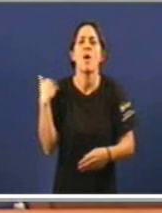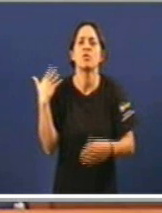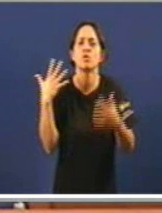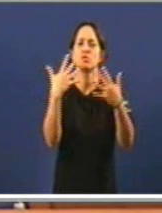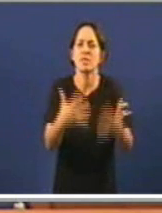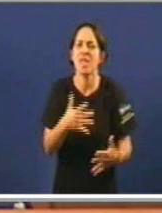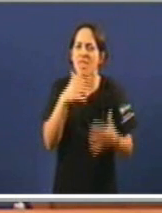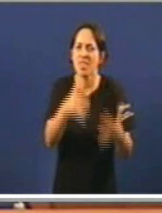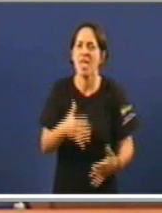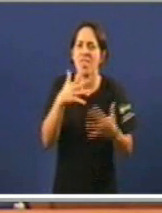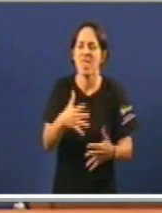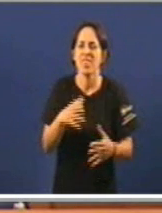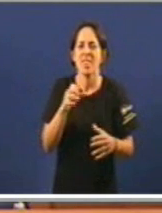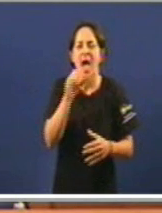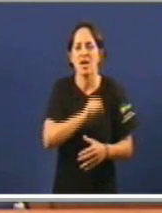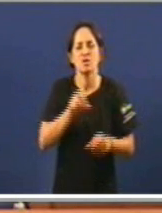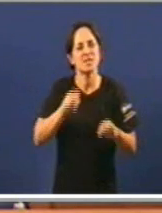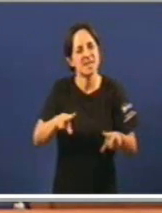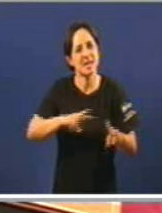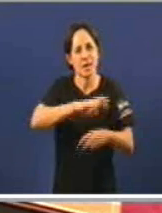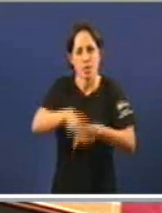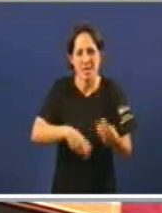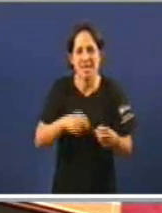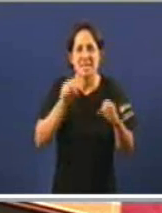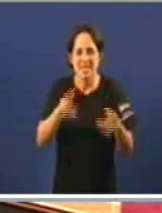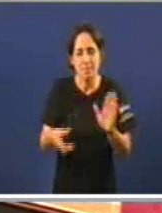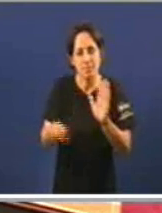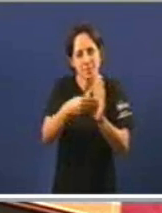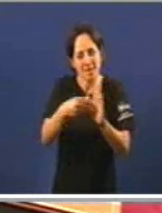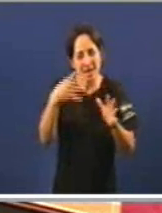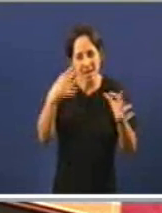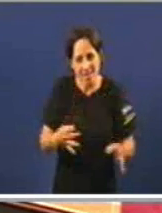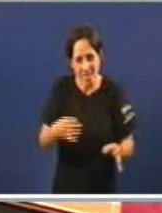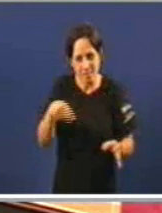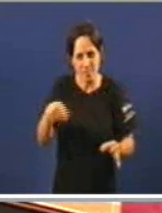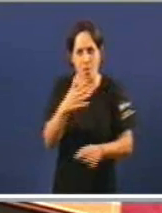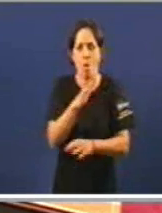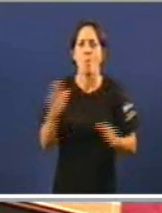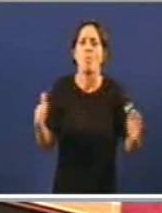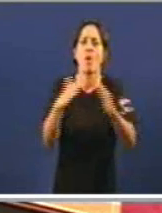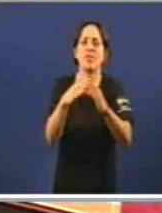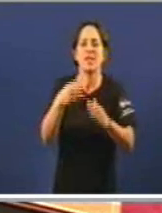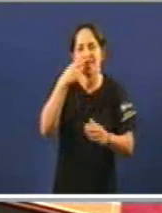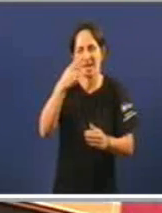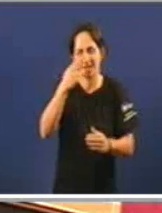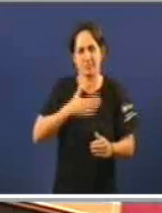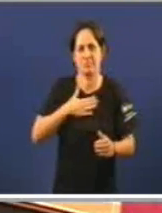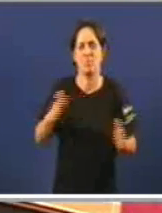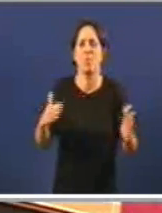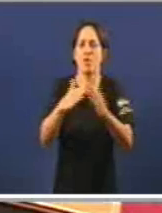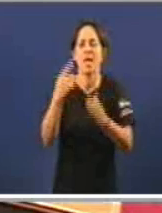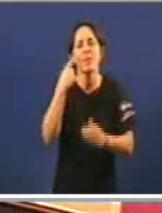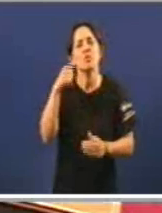leva sin renovarse e sin contemplar a realidade representativa no monte e os intereses no monte? Vostedes, é dicir,